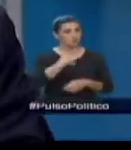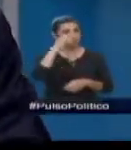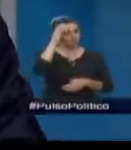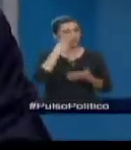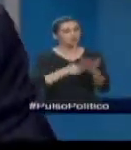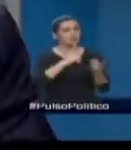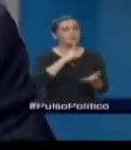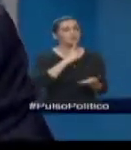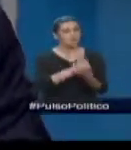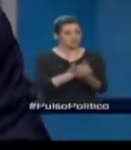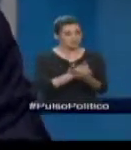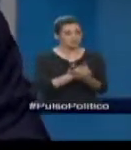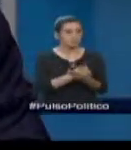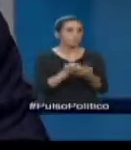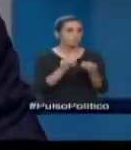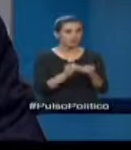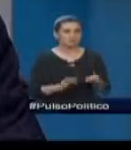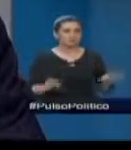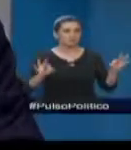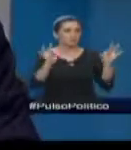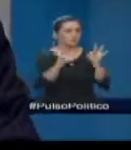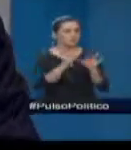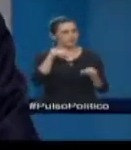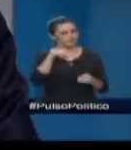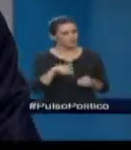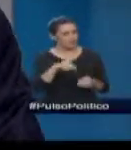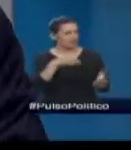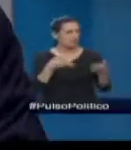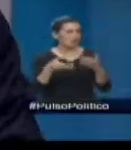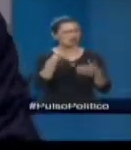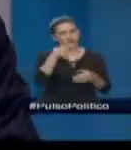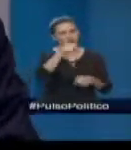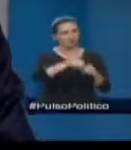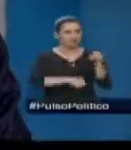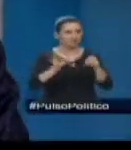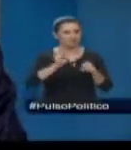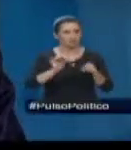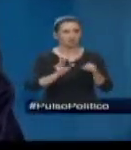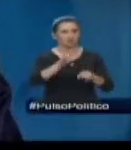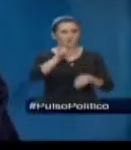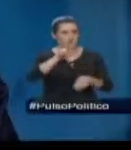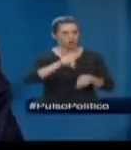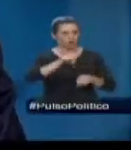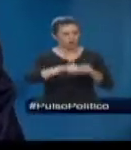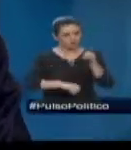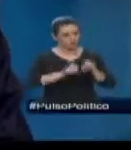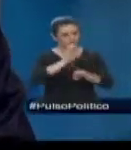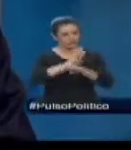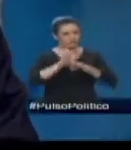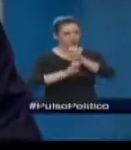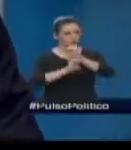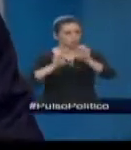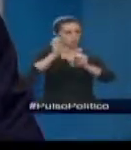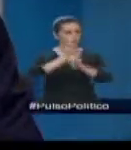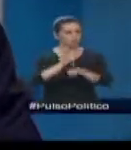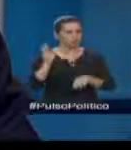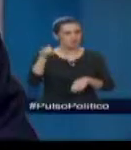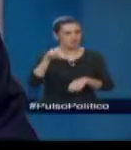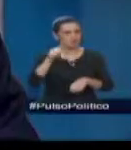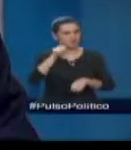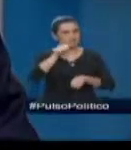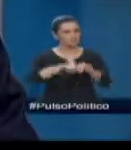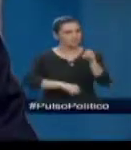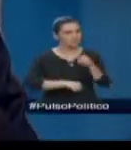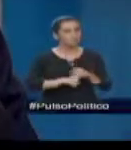que realmente lo de fondo aquí más allá de que sé si esto afectó no afecta a la estructura del estado es el tema de que si afecta